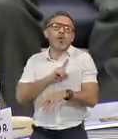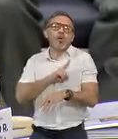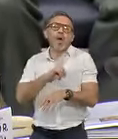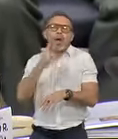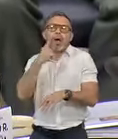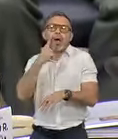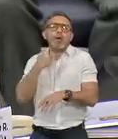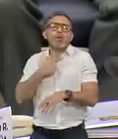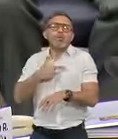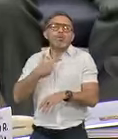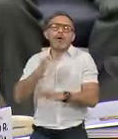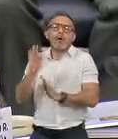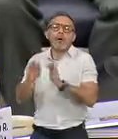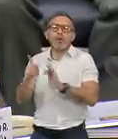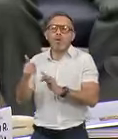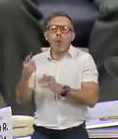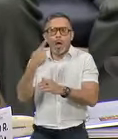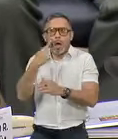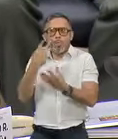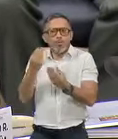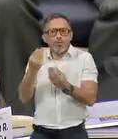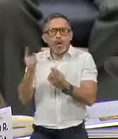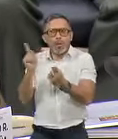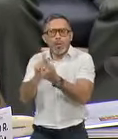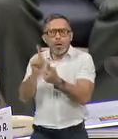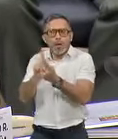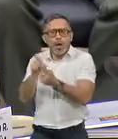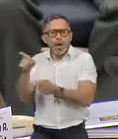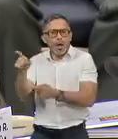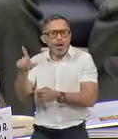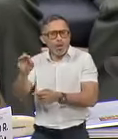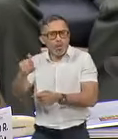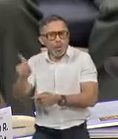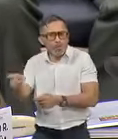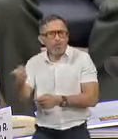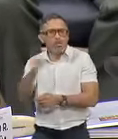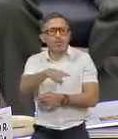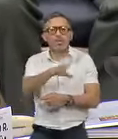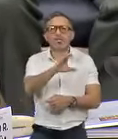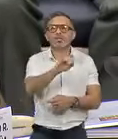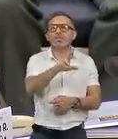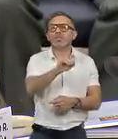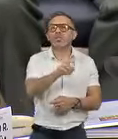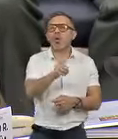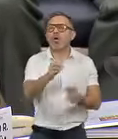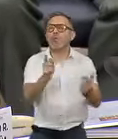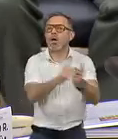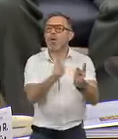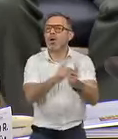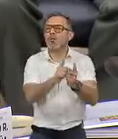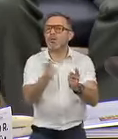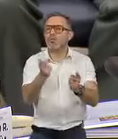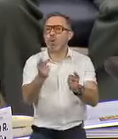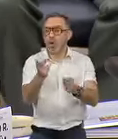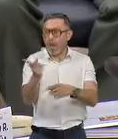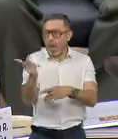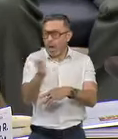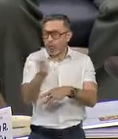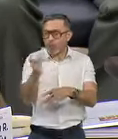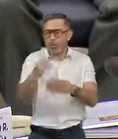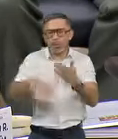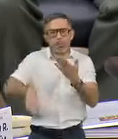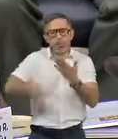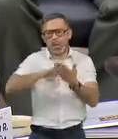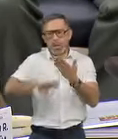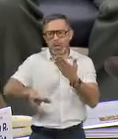ahí, o va muchísimo con Ciro, va muchísimo con espacios que además se caracterizan por ser pugnaces en contra de nuestro movimiento,